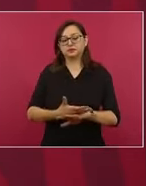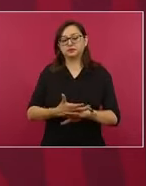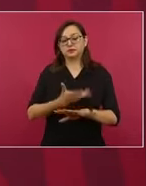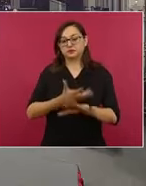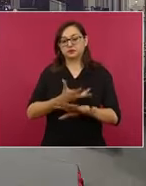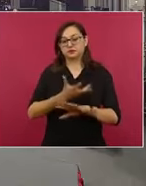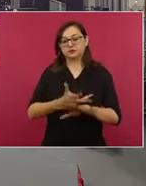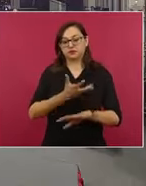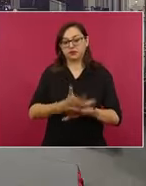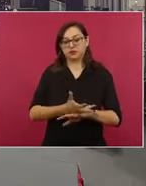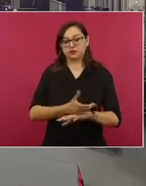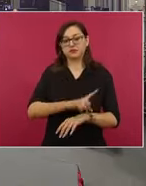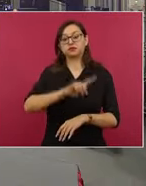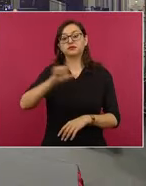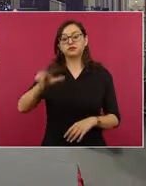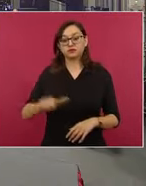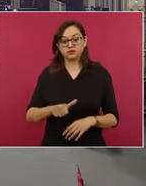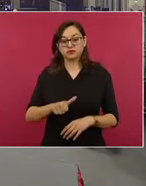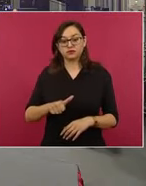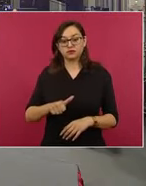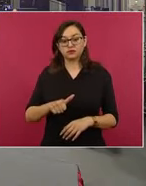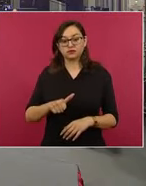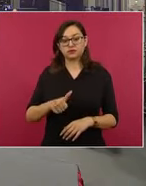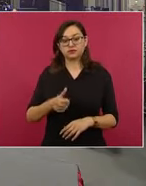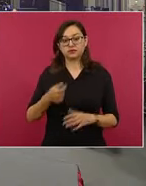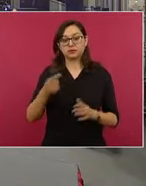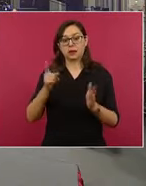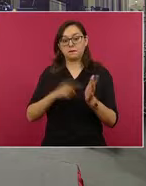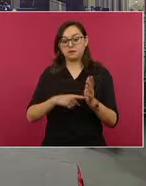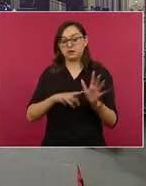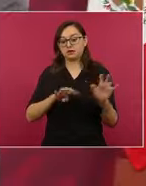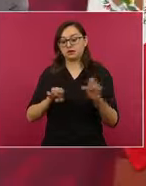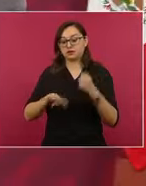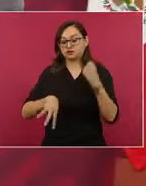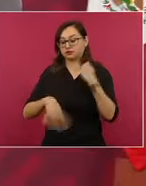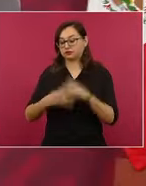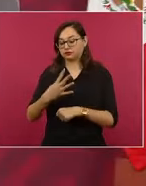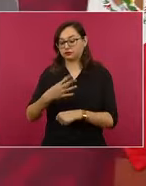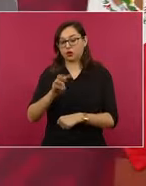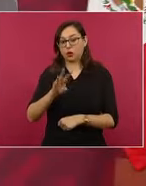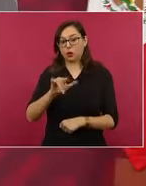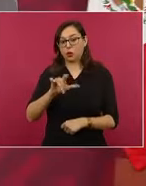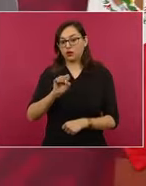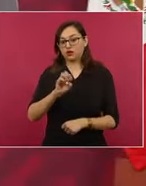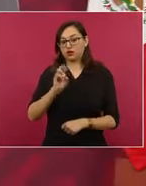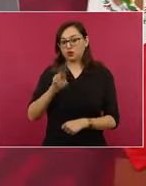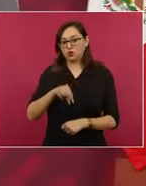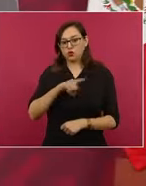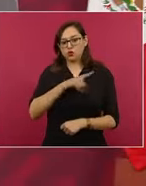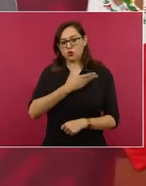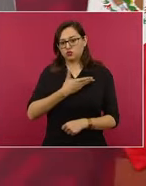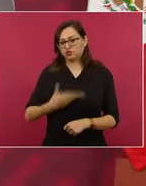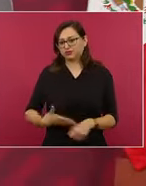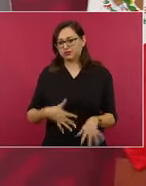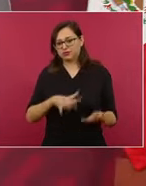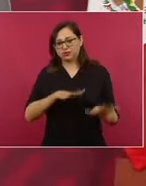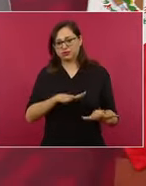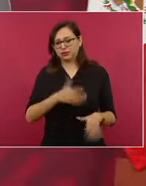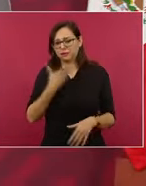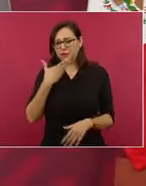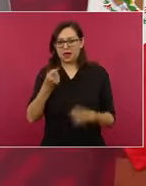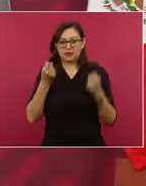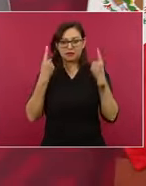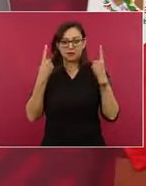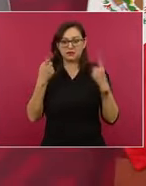Y en el 14, Wilson, que era un gran presidente, Woodrow Wilson,